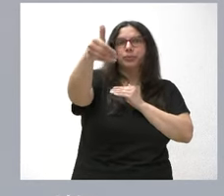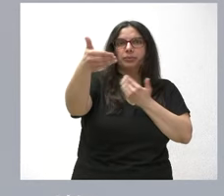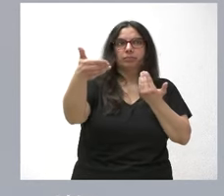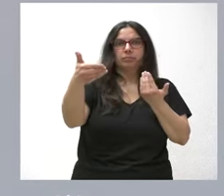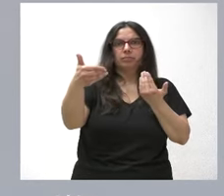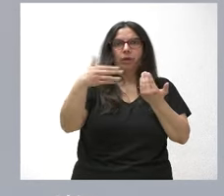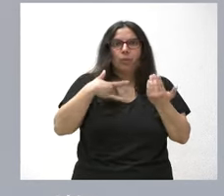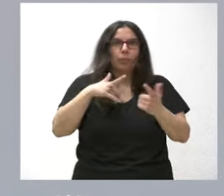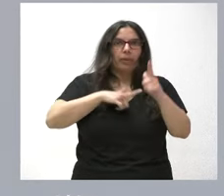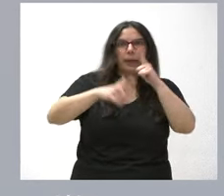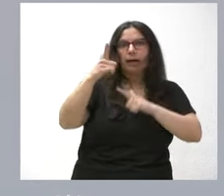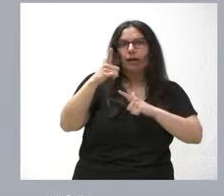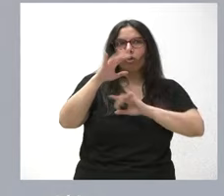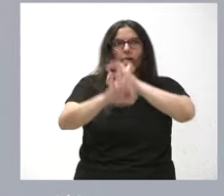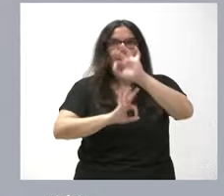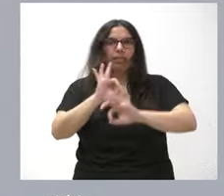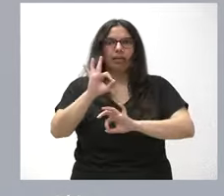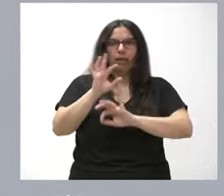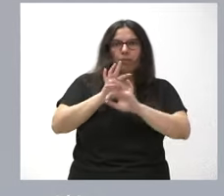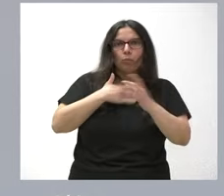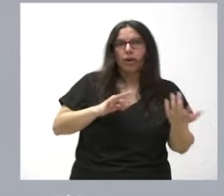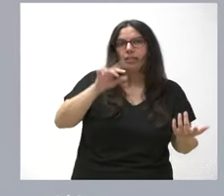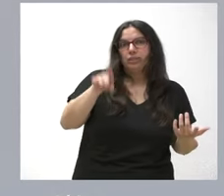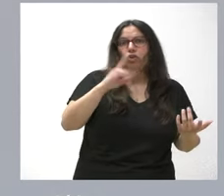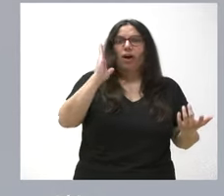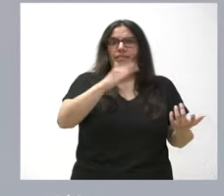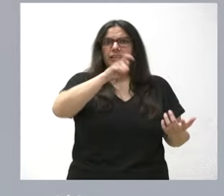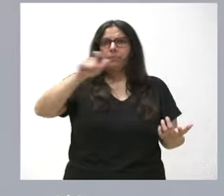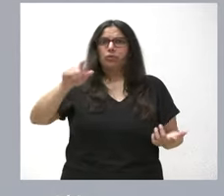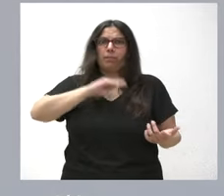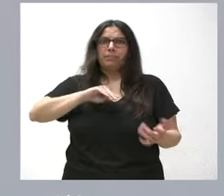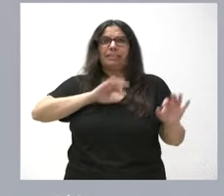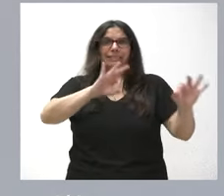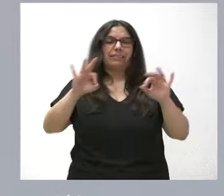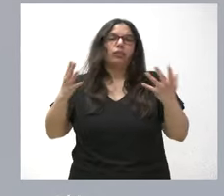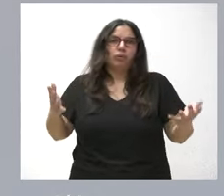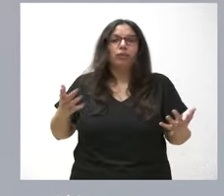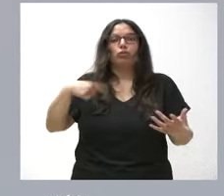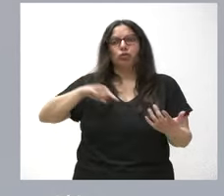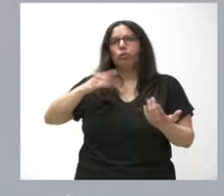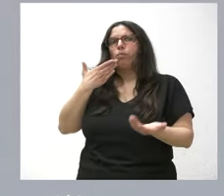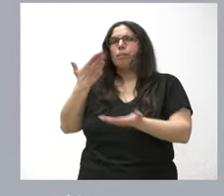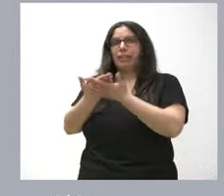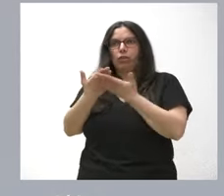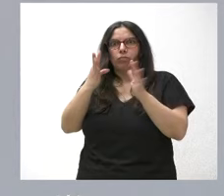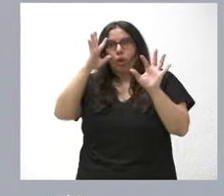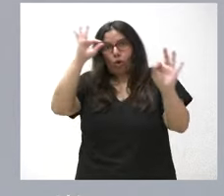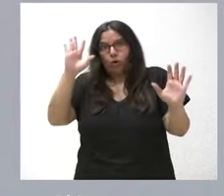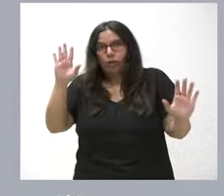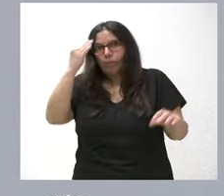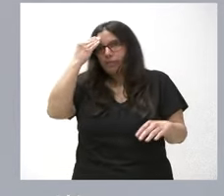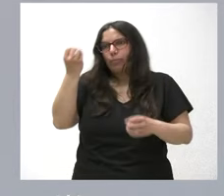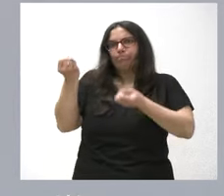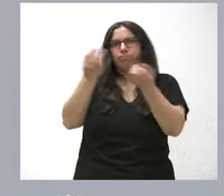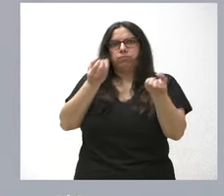inmediato sobre los horarios de los trenes, sobre los viajes, y esto puede afectar a muchas personas concretas. Por tanto, algo que hemos pedido, que es razonable, que se dé información